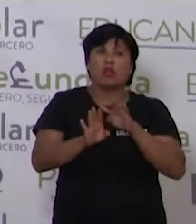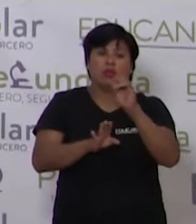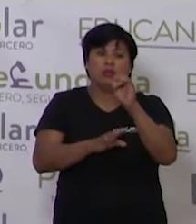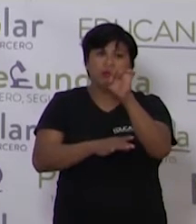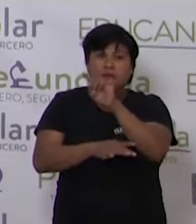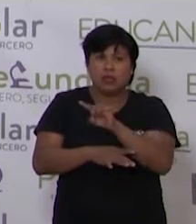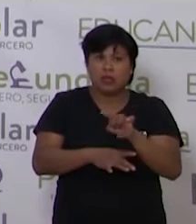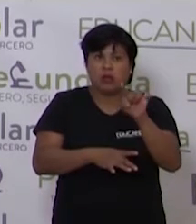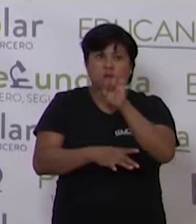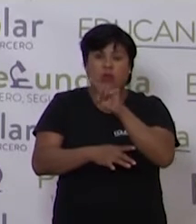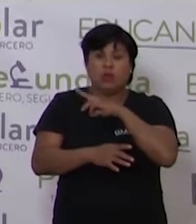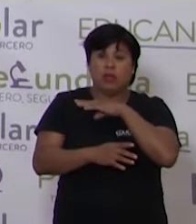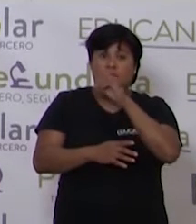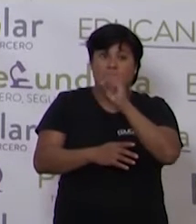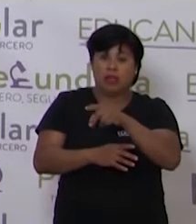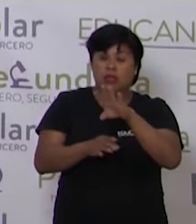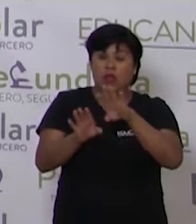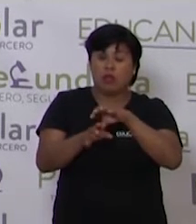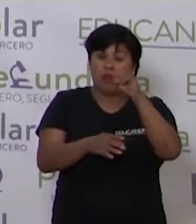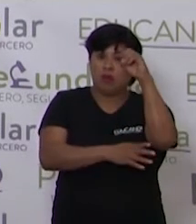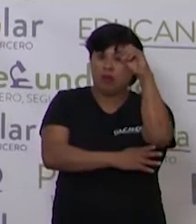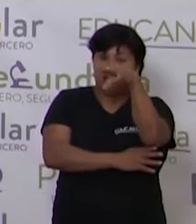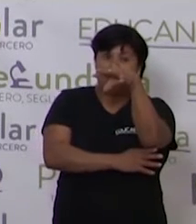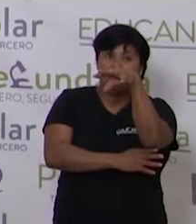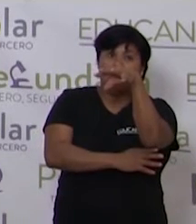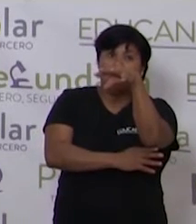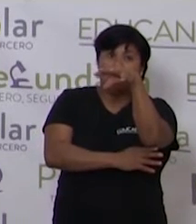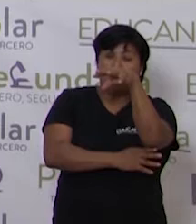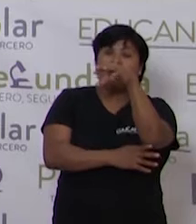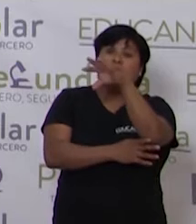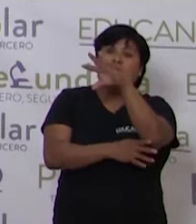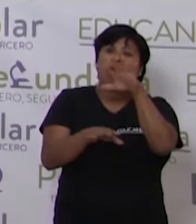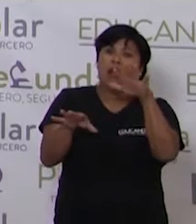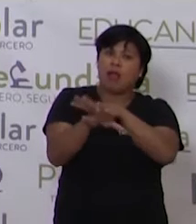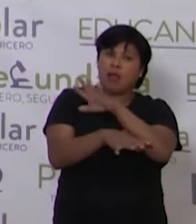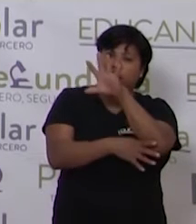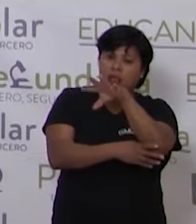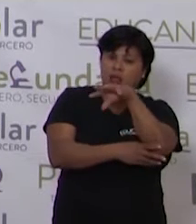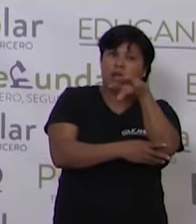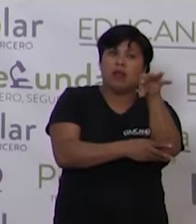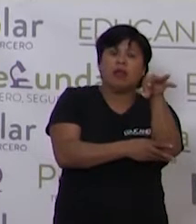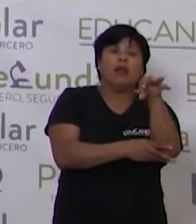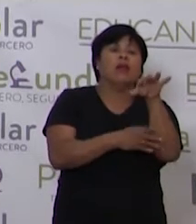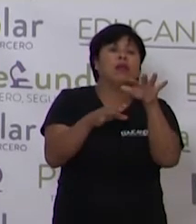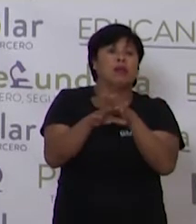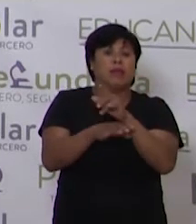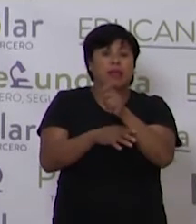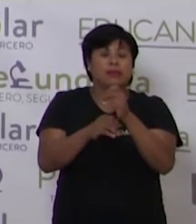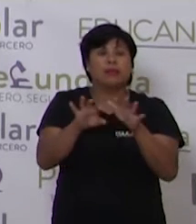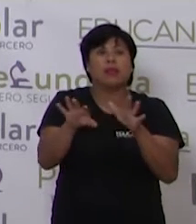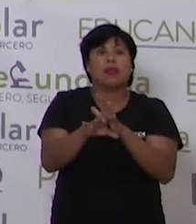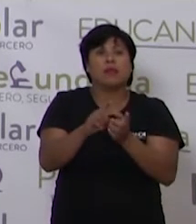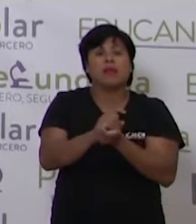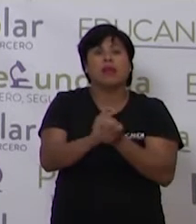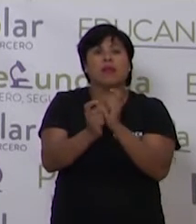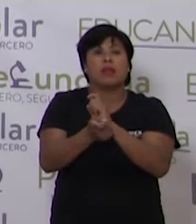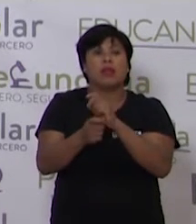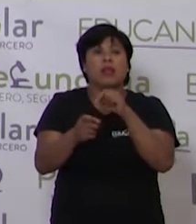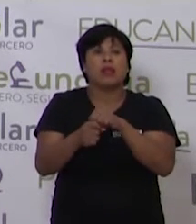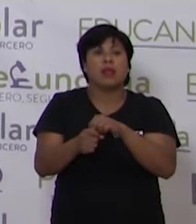círculo. La inclinación de la lámpara cambia y se convierte en